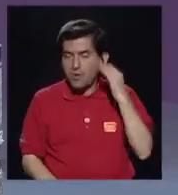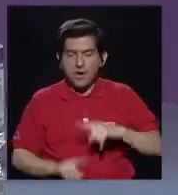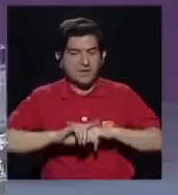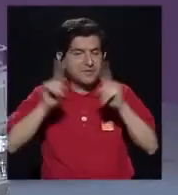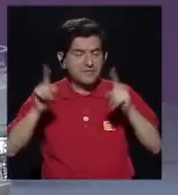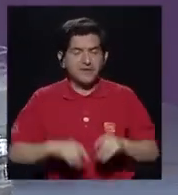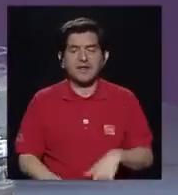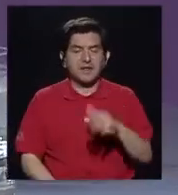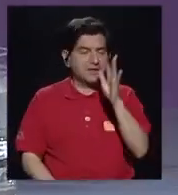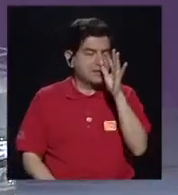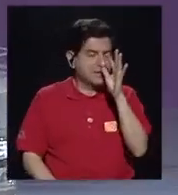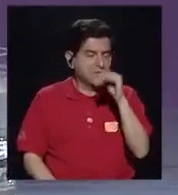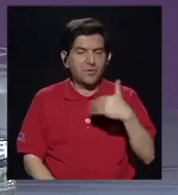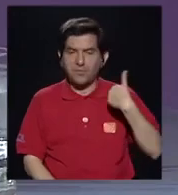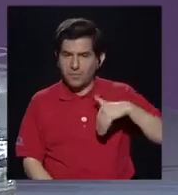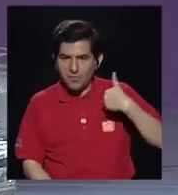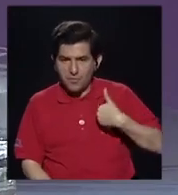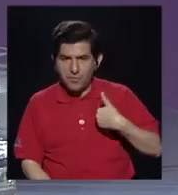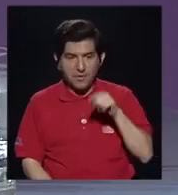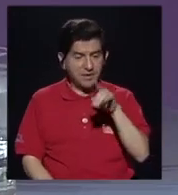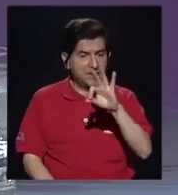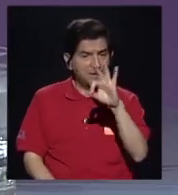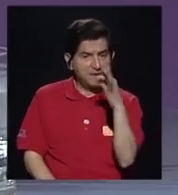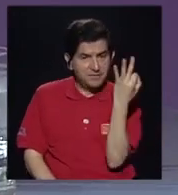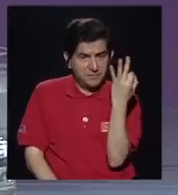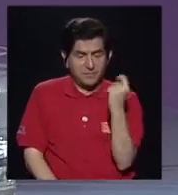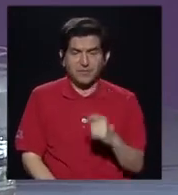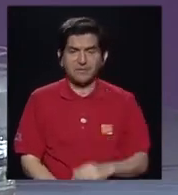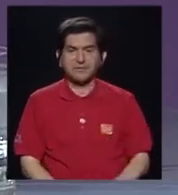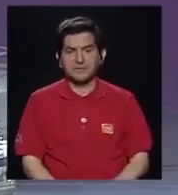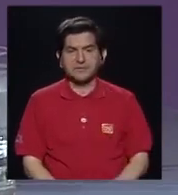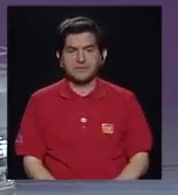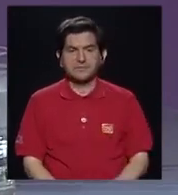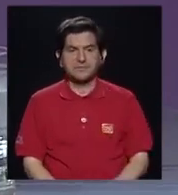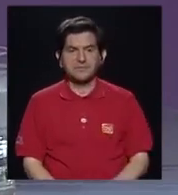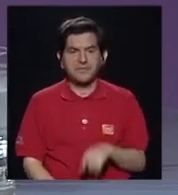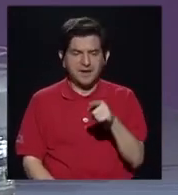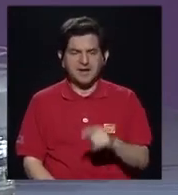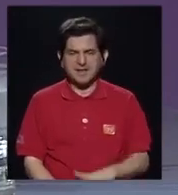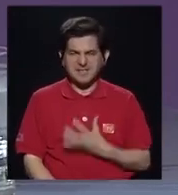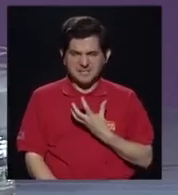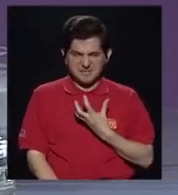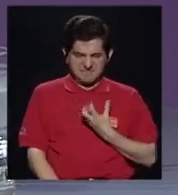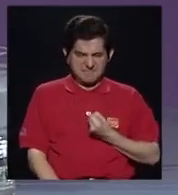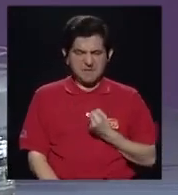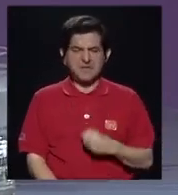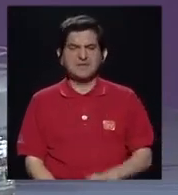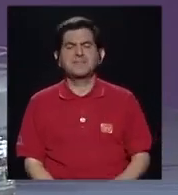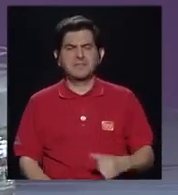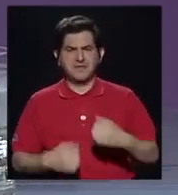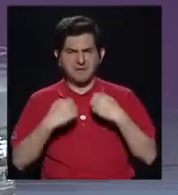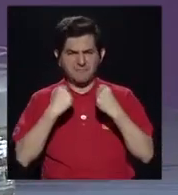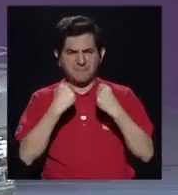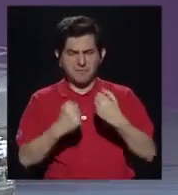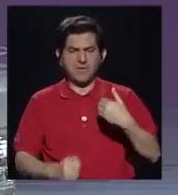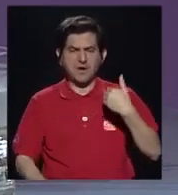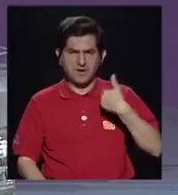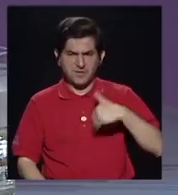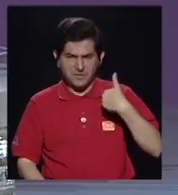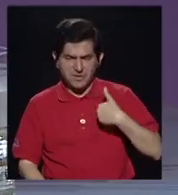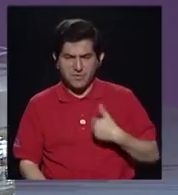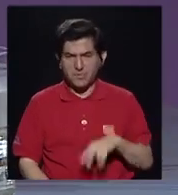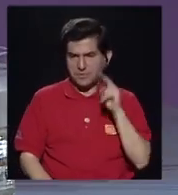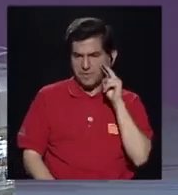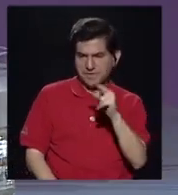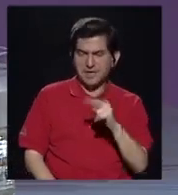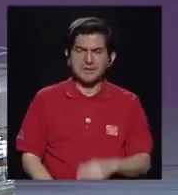masculino entonces Esas formas eh Hay una envidia muy fuerte por parte de los hombres a la felicidad femenina